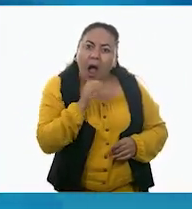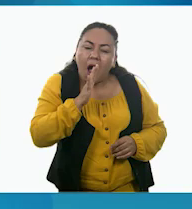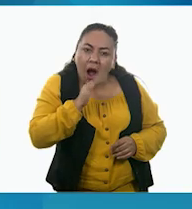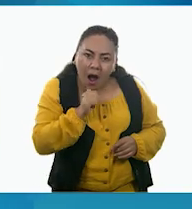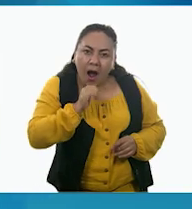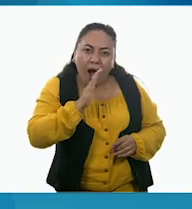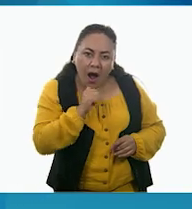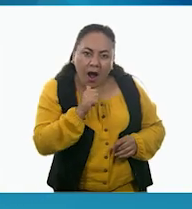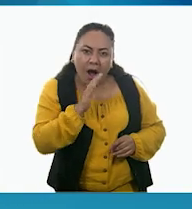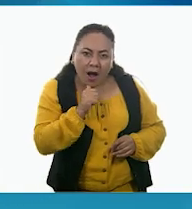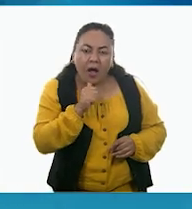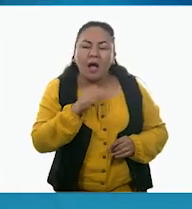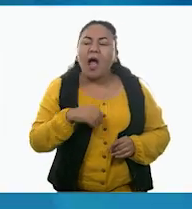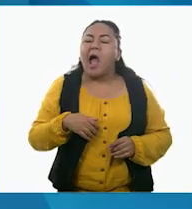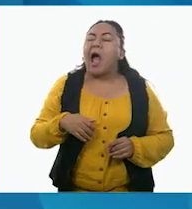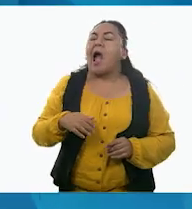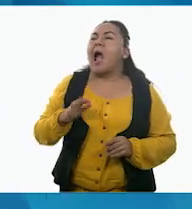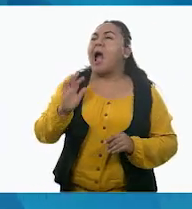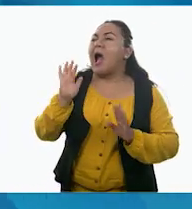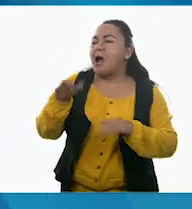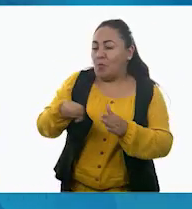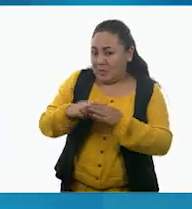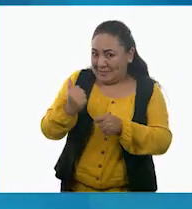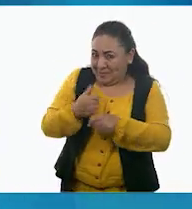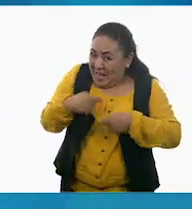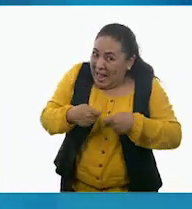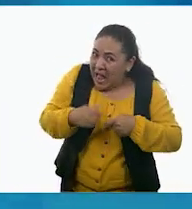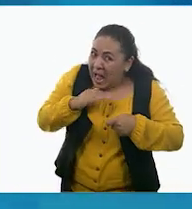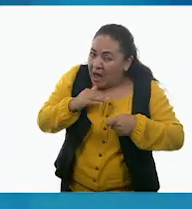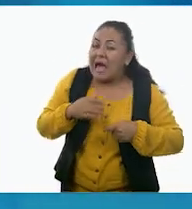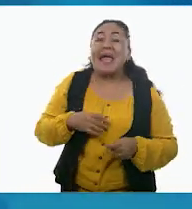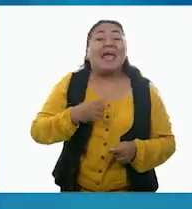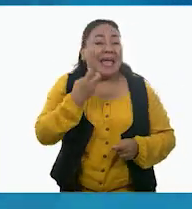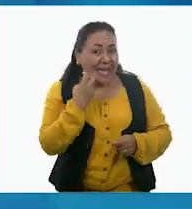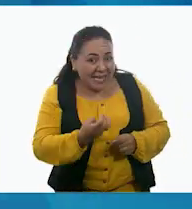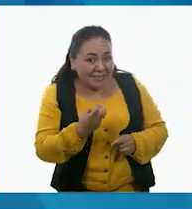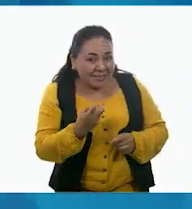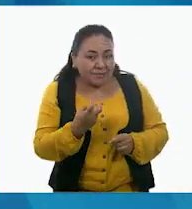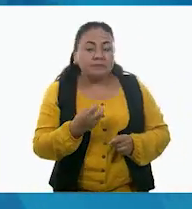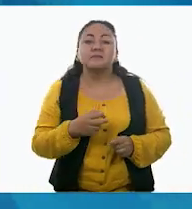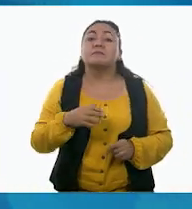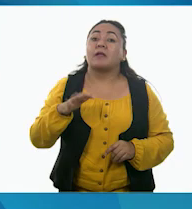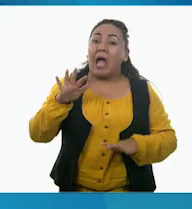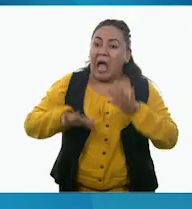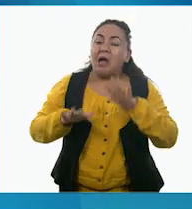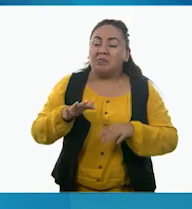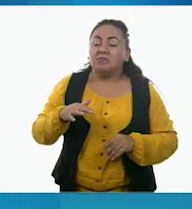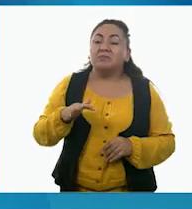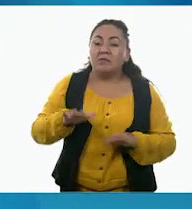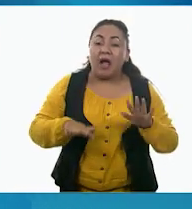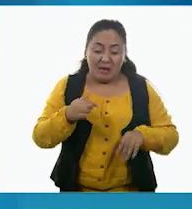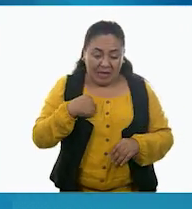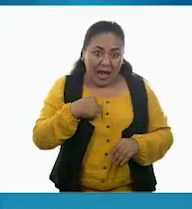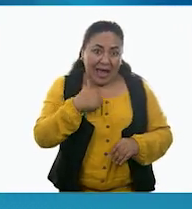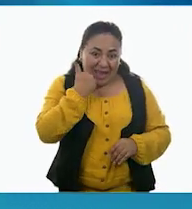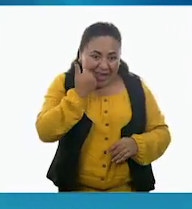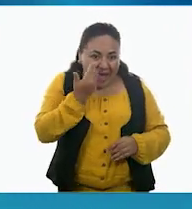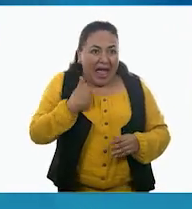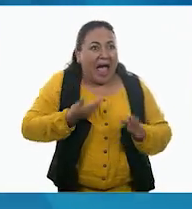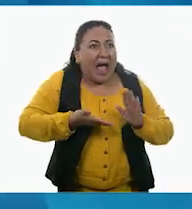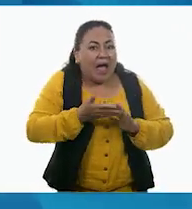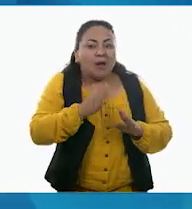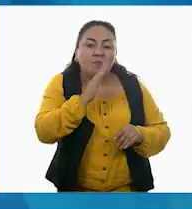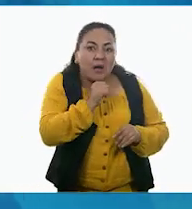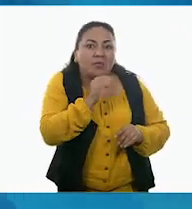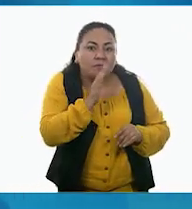¡Ja! ¿A que ni quilpis no cac? ¿Qué ma? ¿Qué manía neguan yunki ni machilía? ¿Qué mana ni hueli ni así ipan sechichantli?